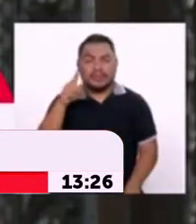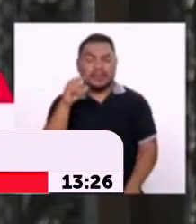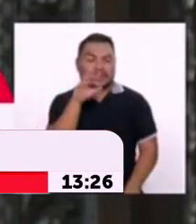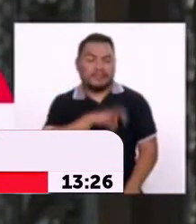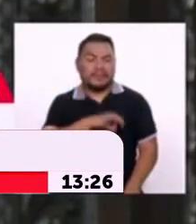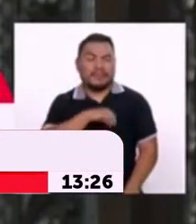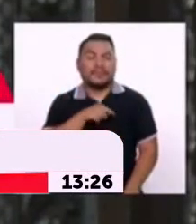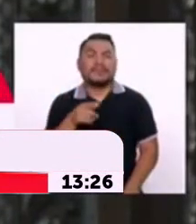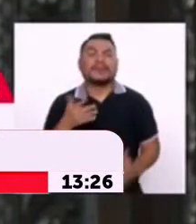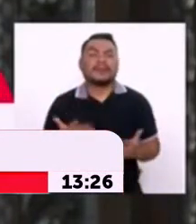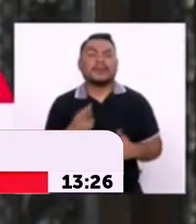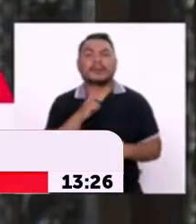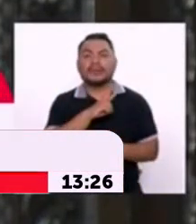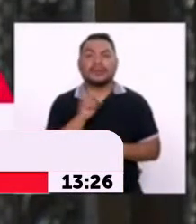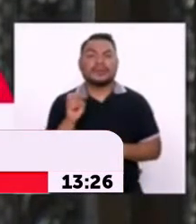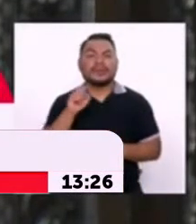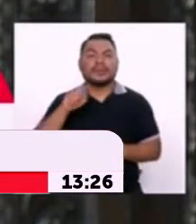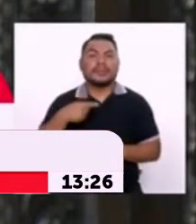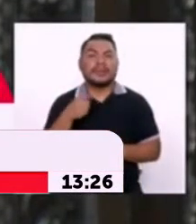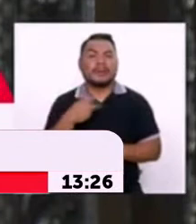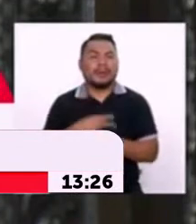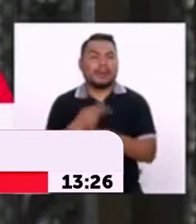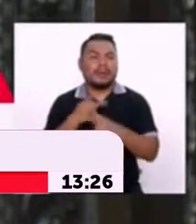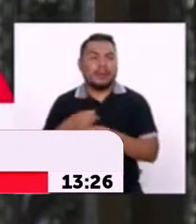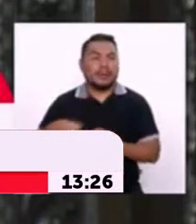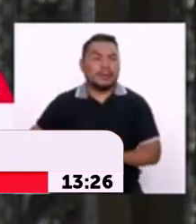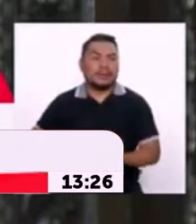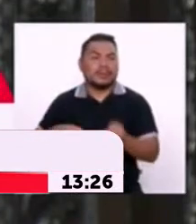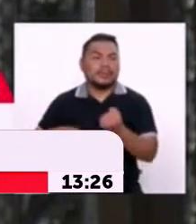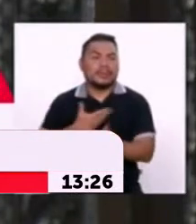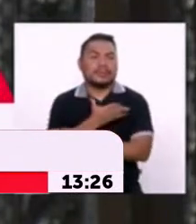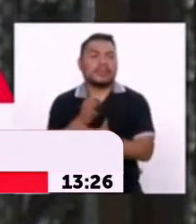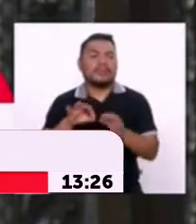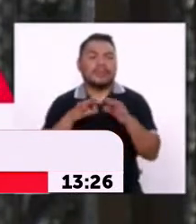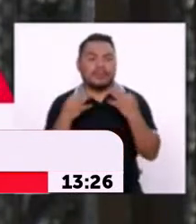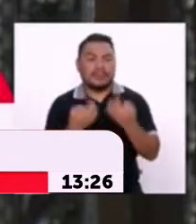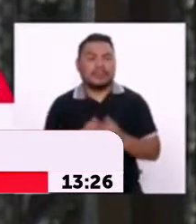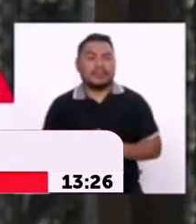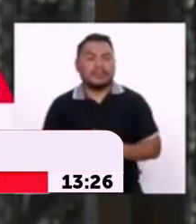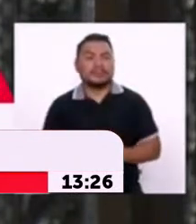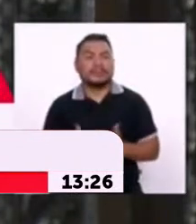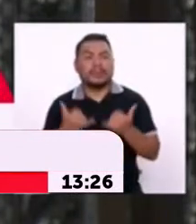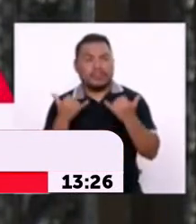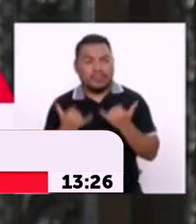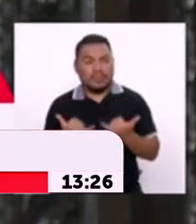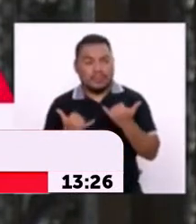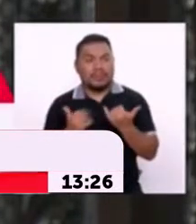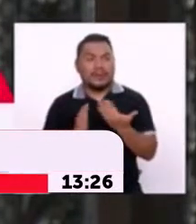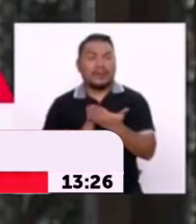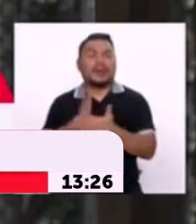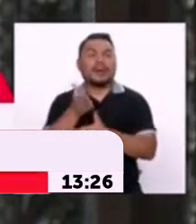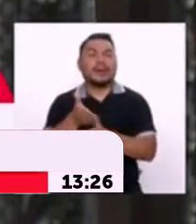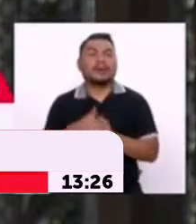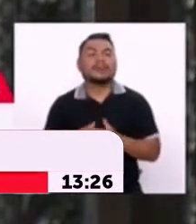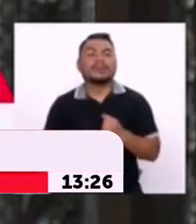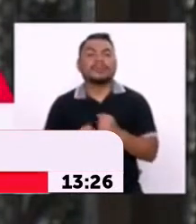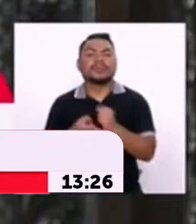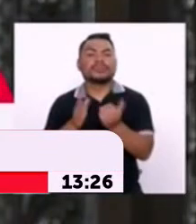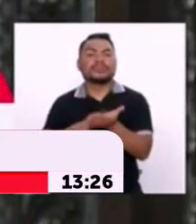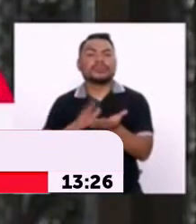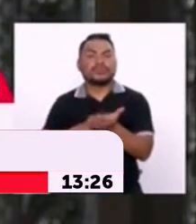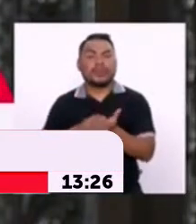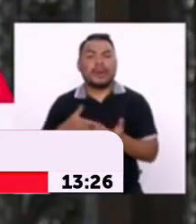millones, beneficiando a 200.000 productores de la agricultura familiar. Hoy en día, a través del